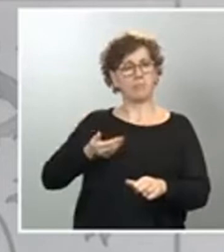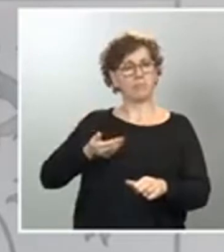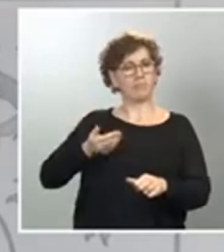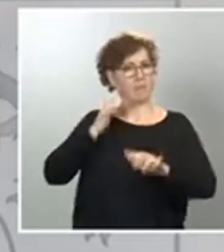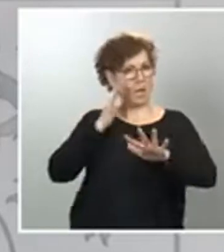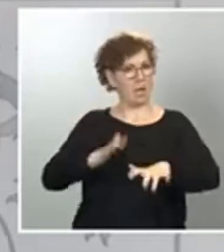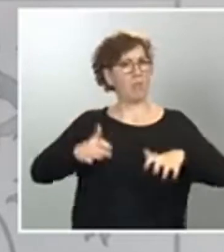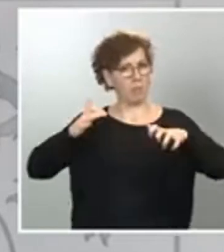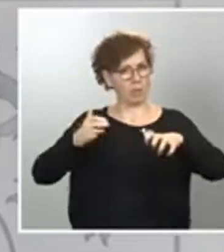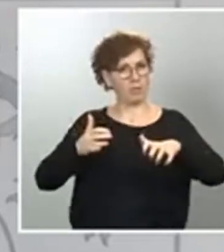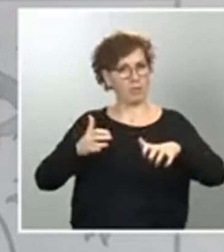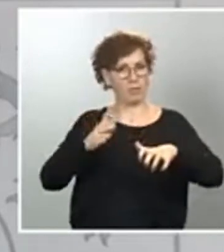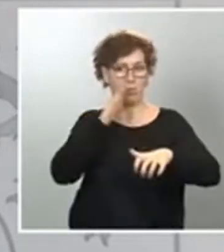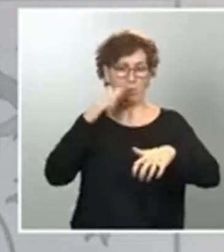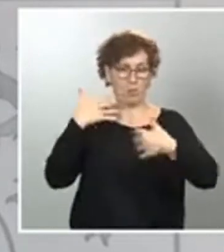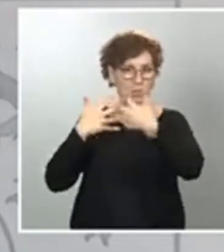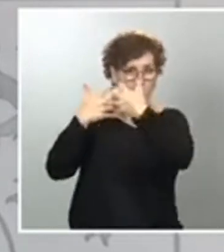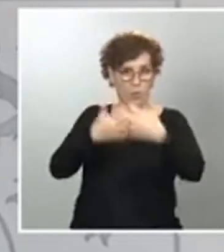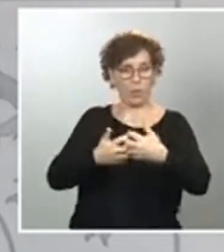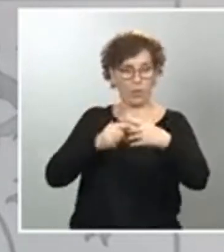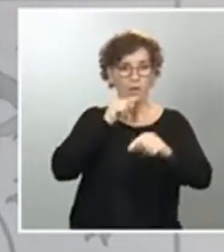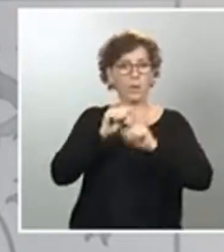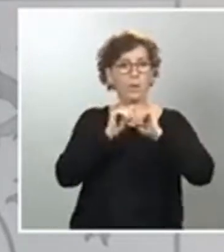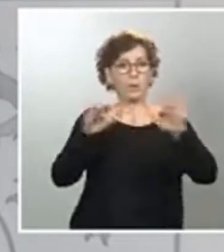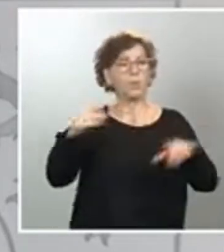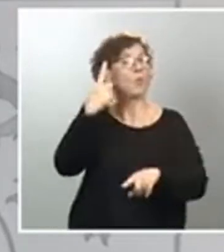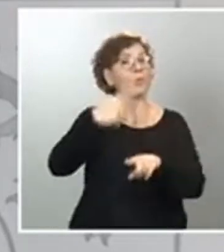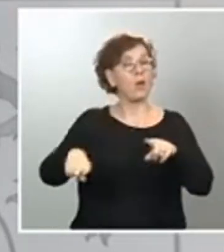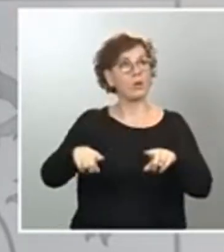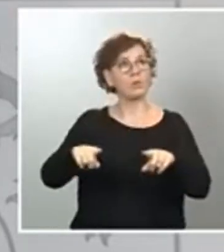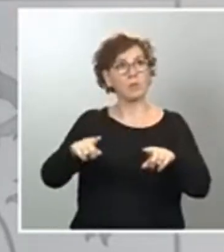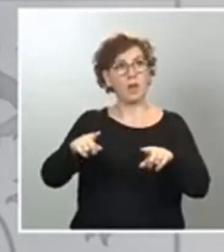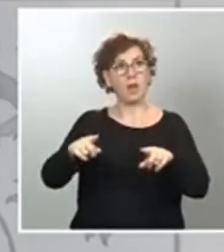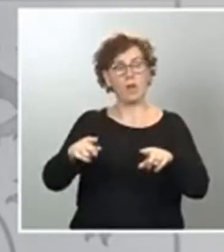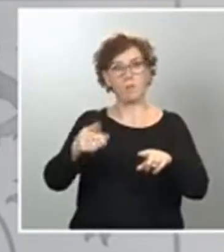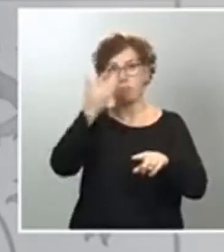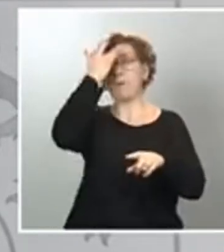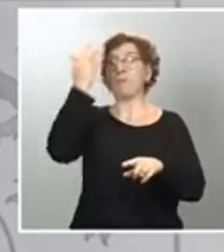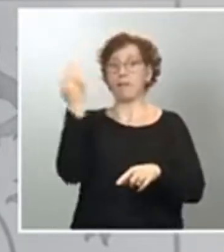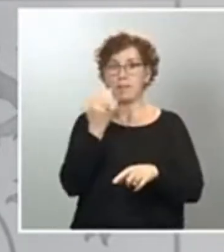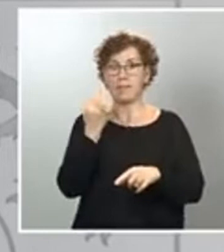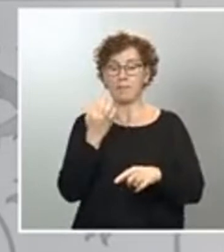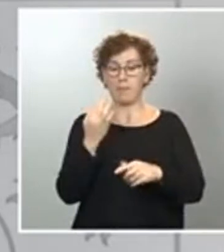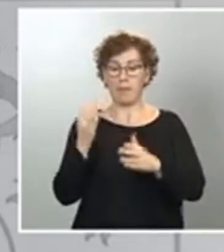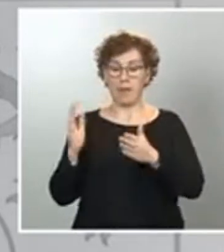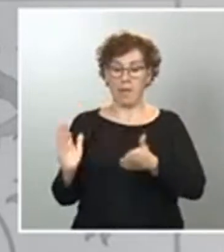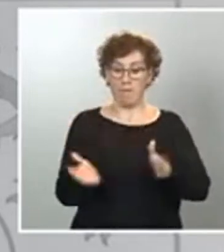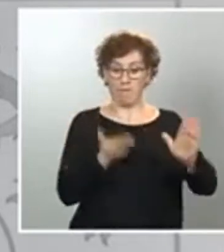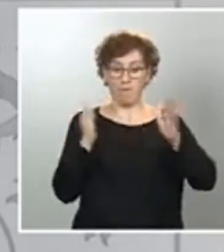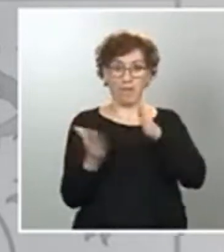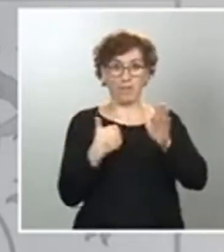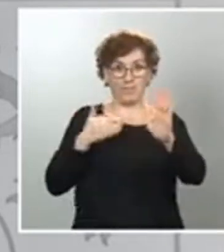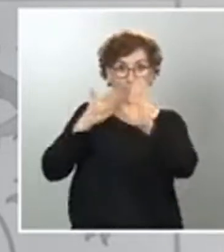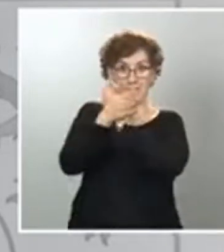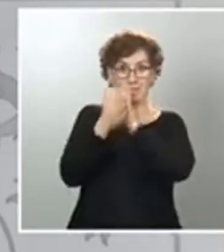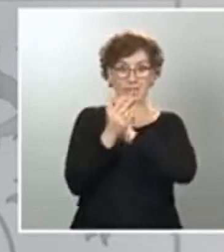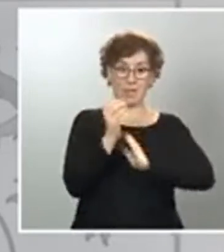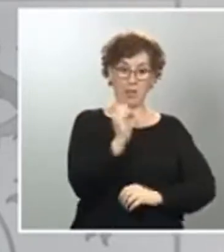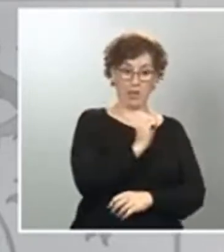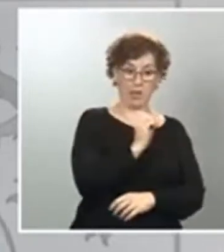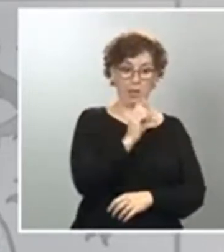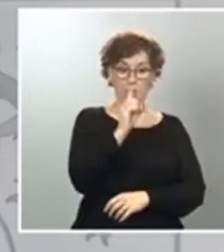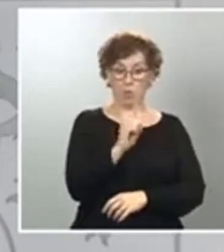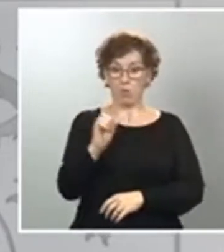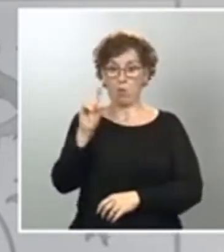contra el virus. Y es que cada una de las 3 fases de desescalada descritas tendrán una duración mínima de 2